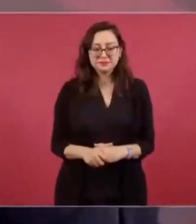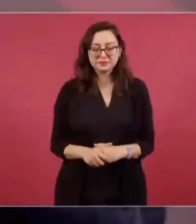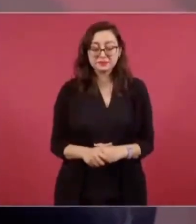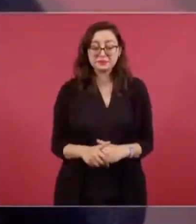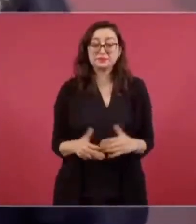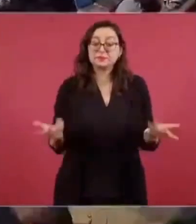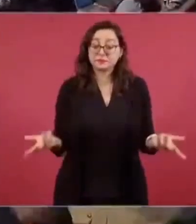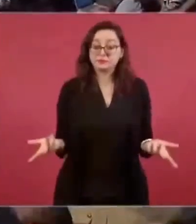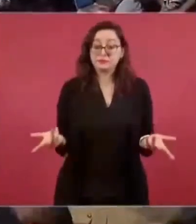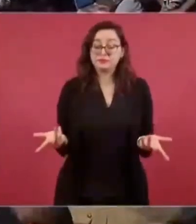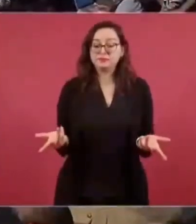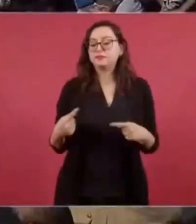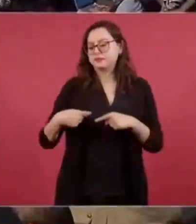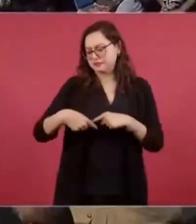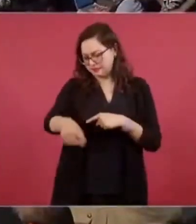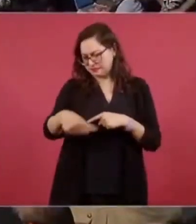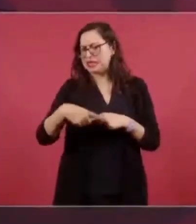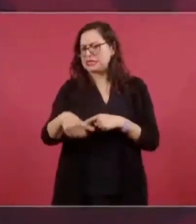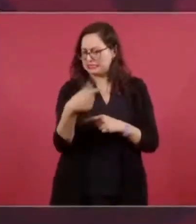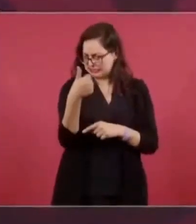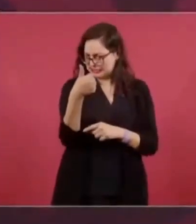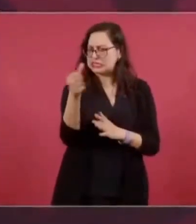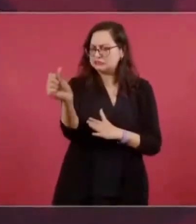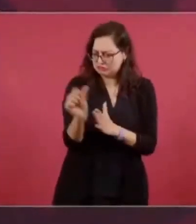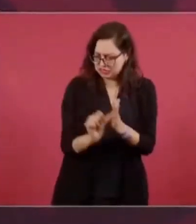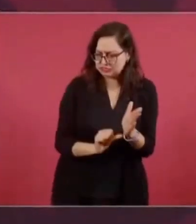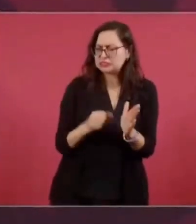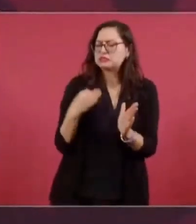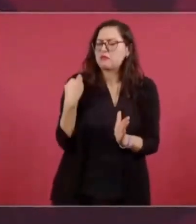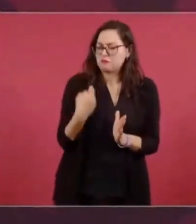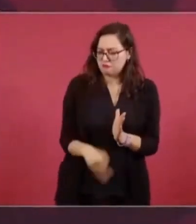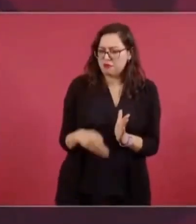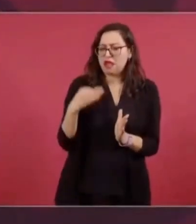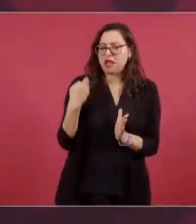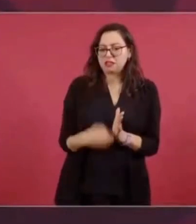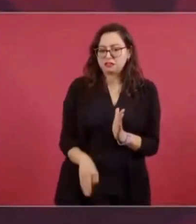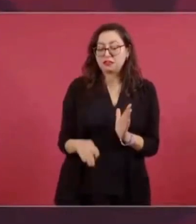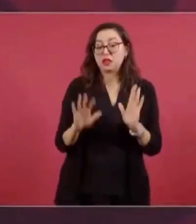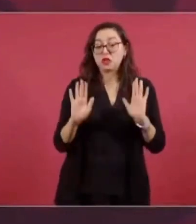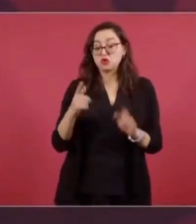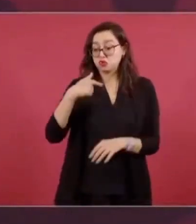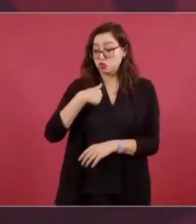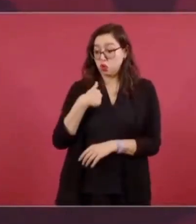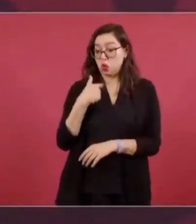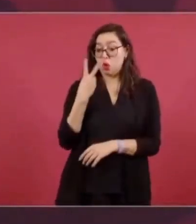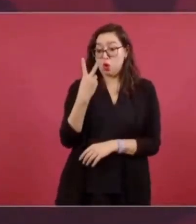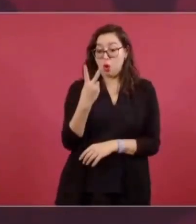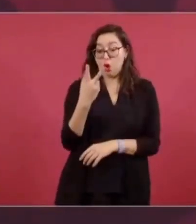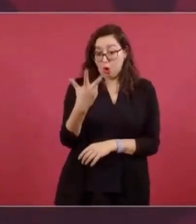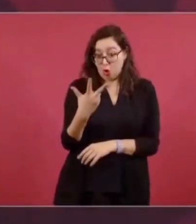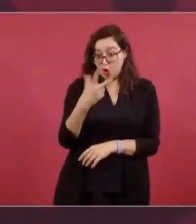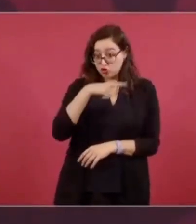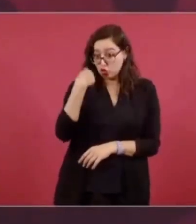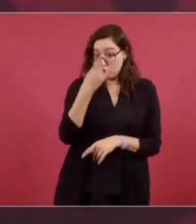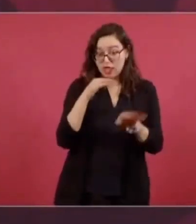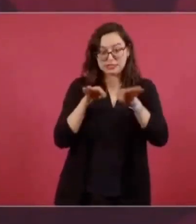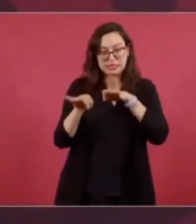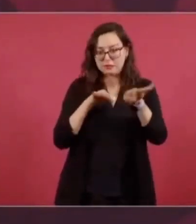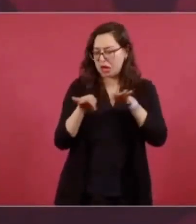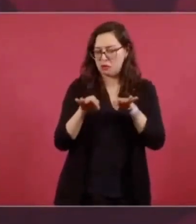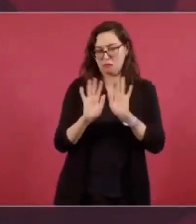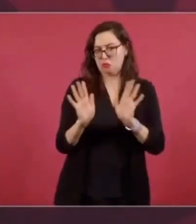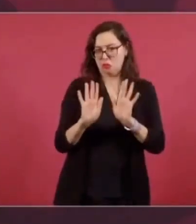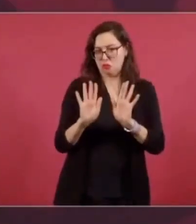Claro, me faltan 6 meses y como no son 8 horas, sino son 16 horas que trabajo, pues me va a